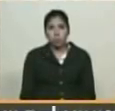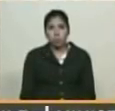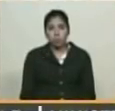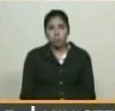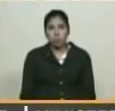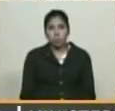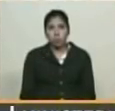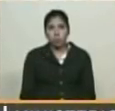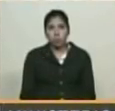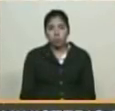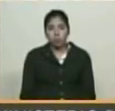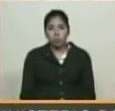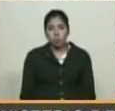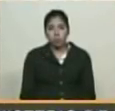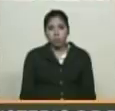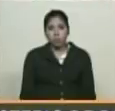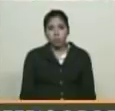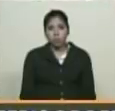Todos. A prestar.